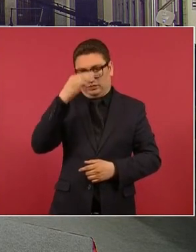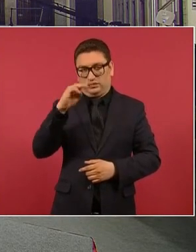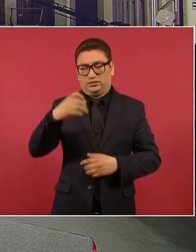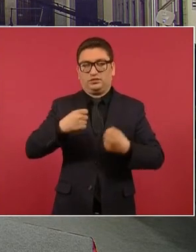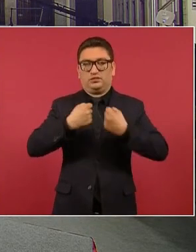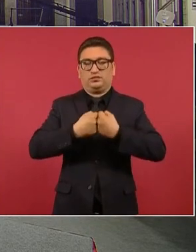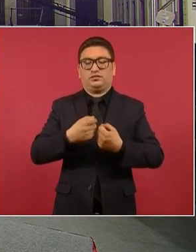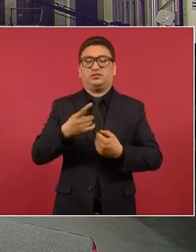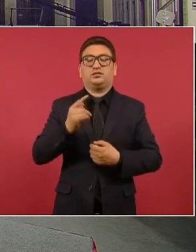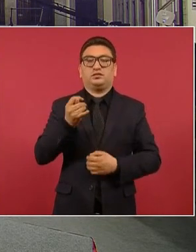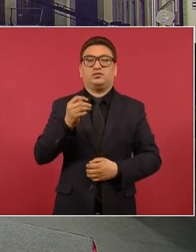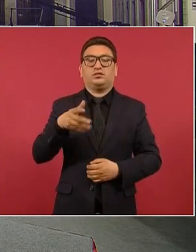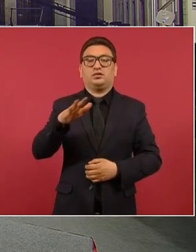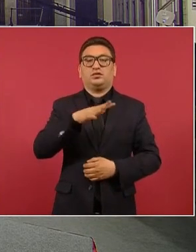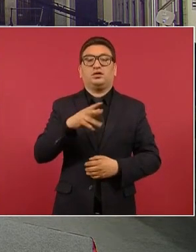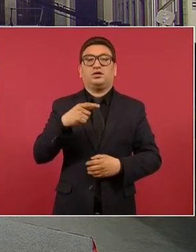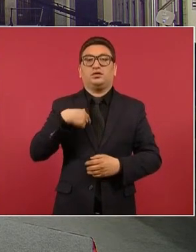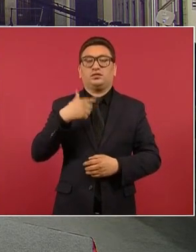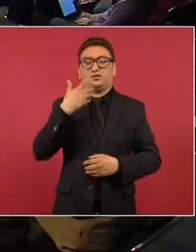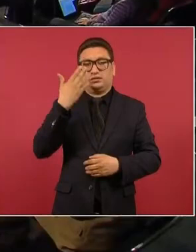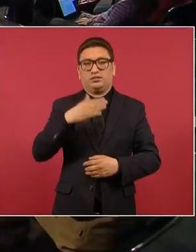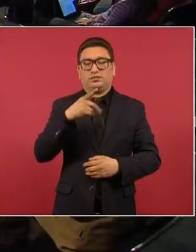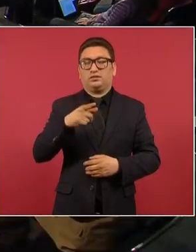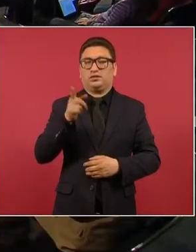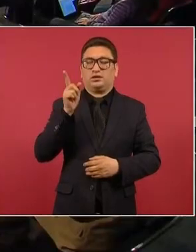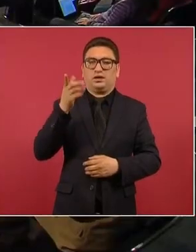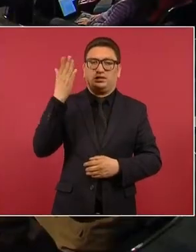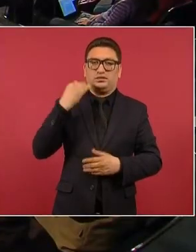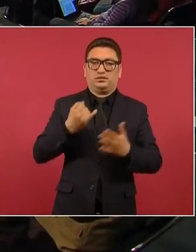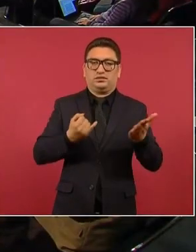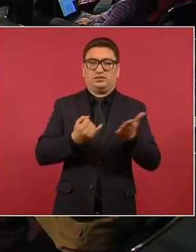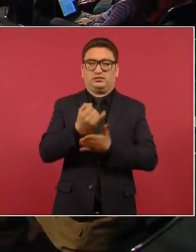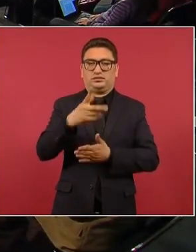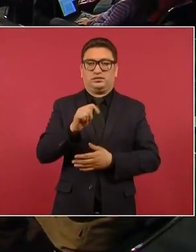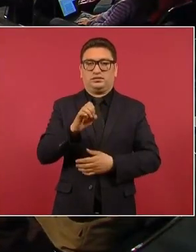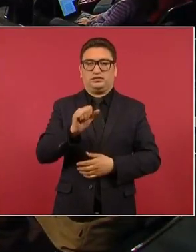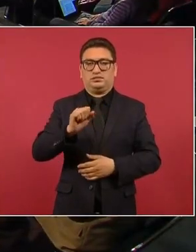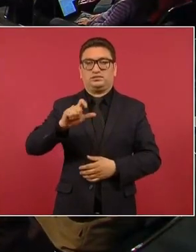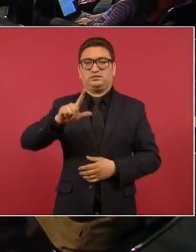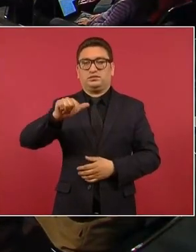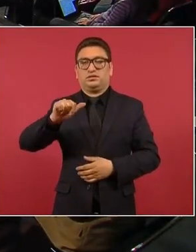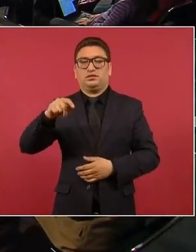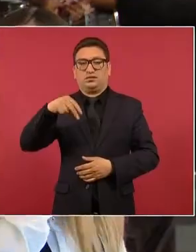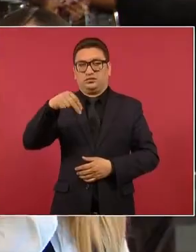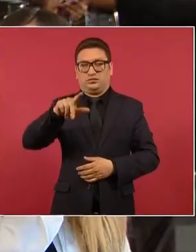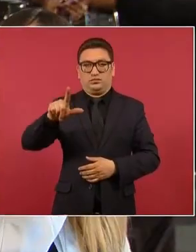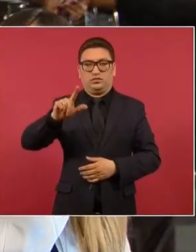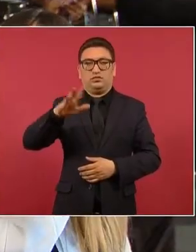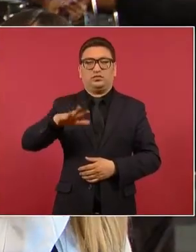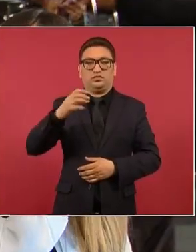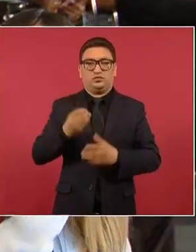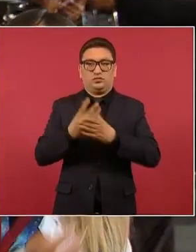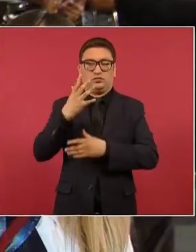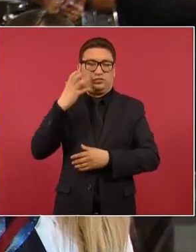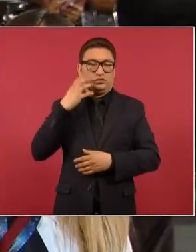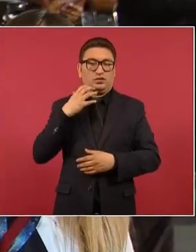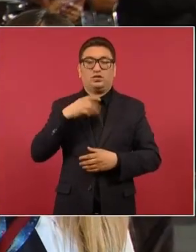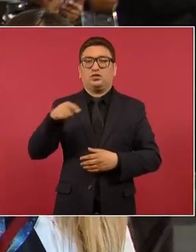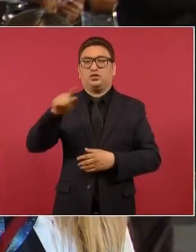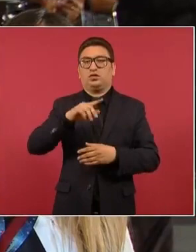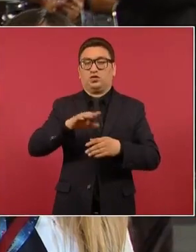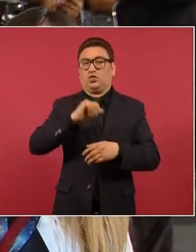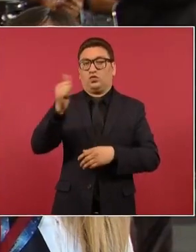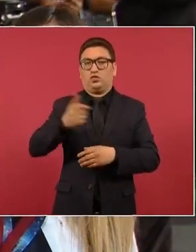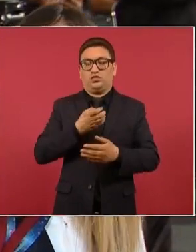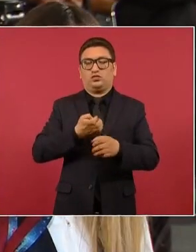Tijuana. Presidente, con la decisión que se tomó con la llegada de Tesla a Nuevo León, ¿esta decisión se podría replicar en otros